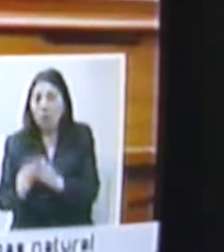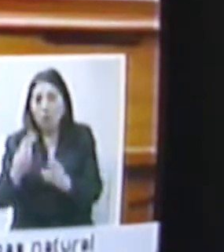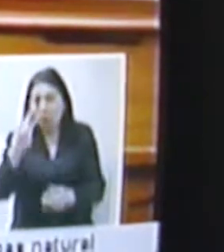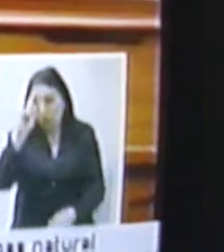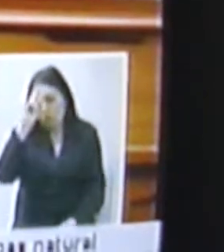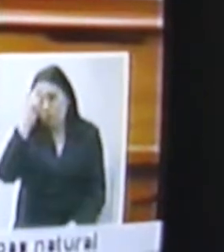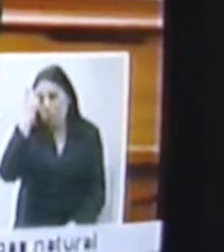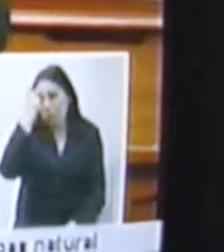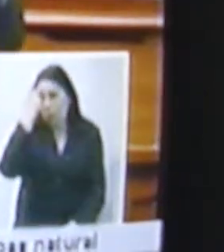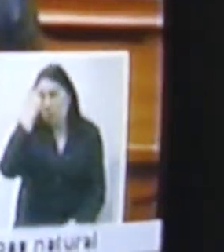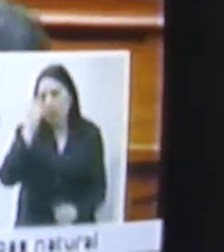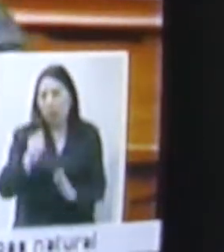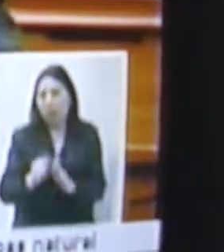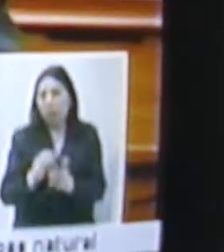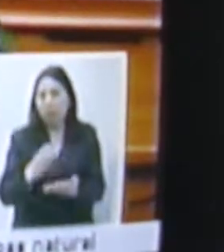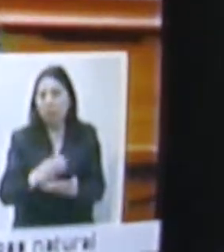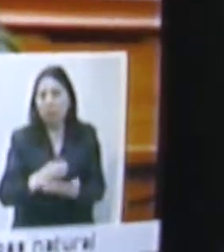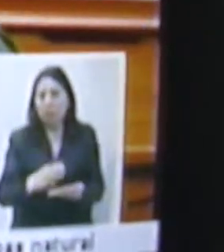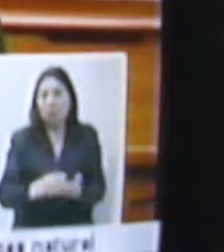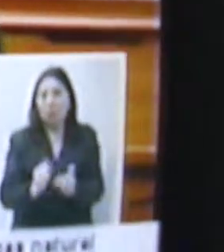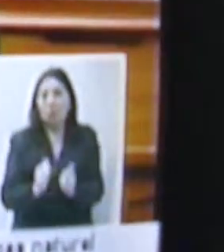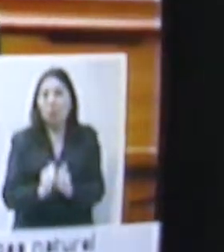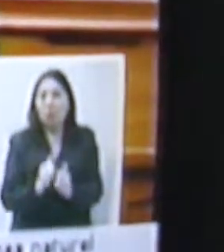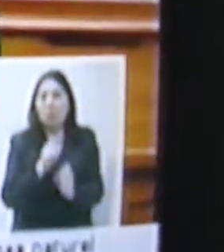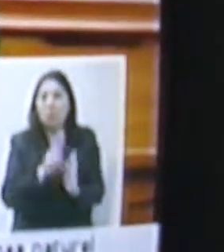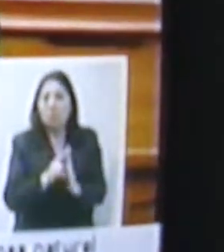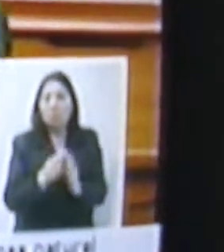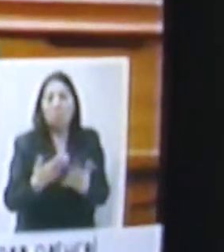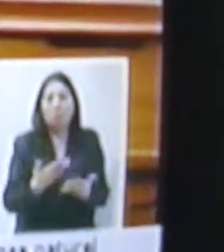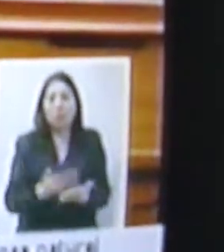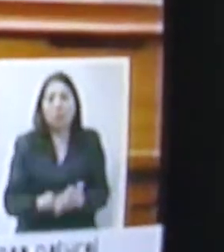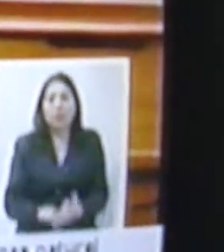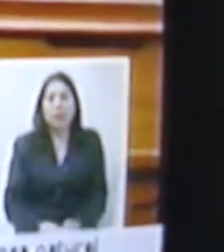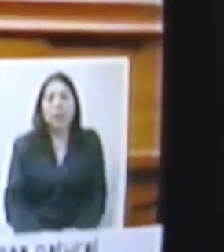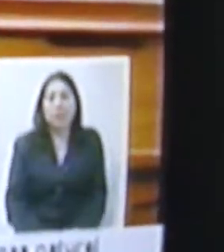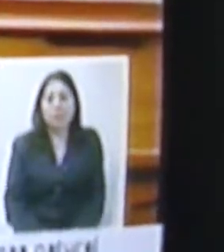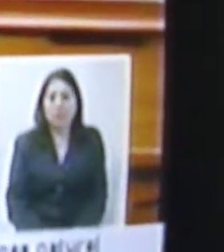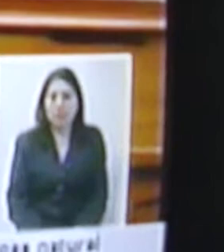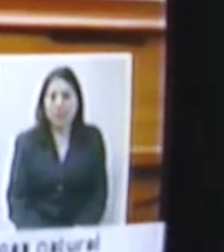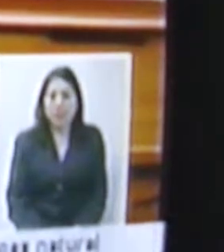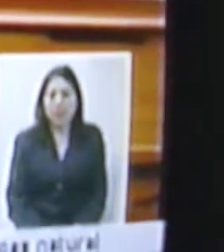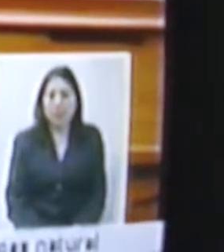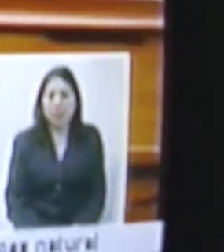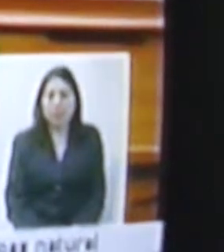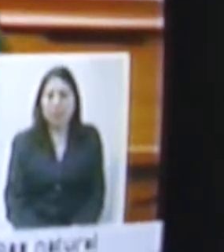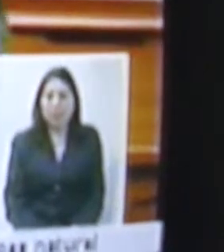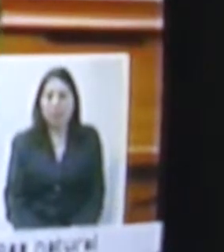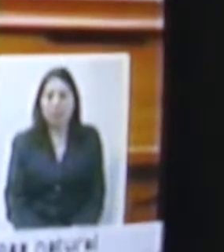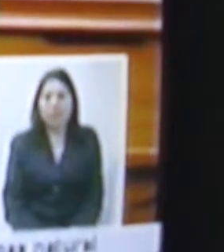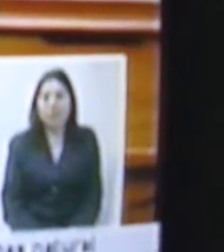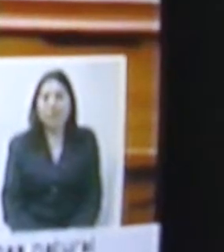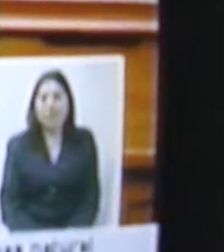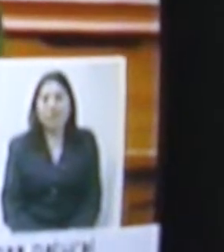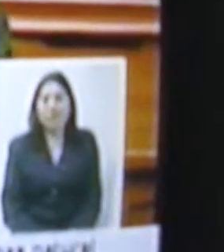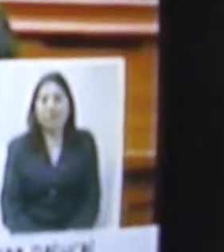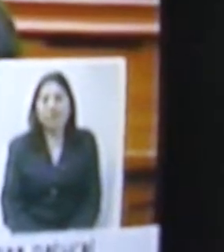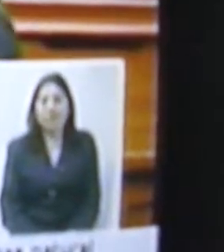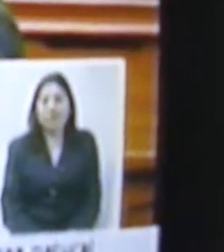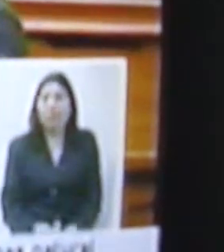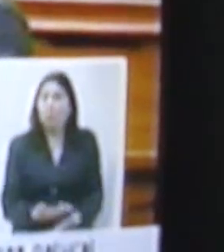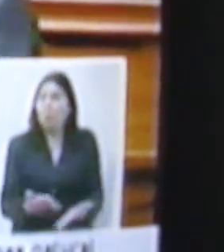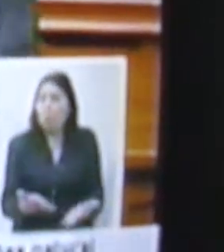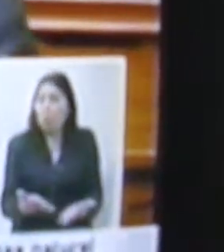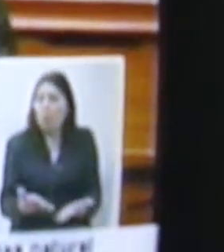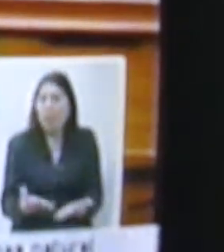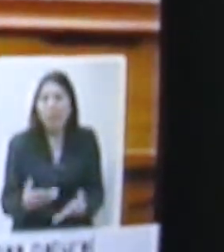confundiendo reservas certificadas con reservas probablemente recuperables. Desde entonces no ha habido un